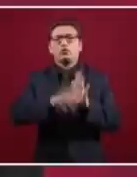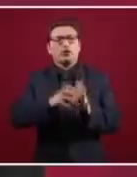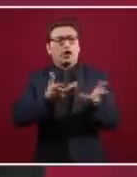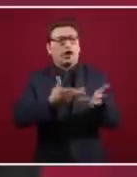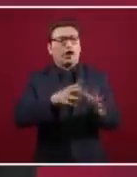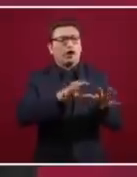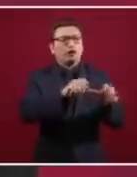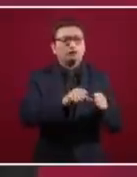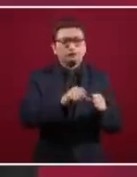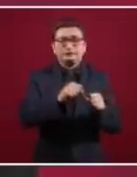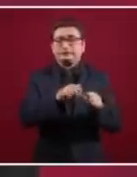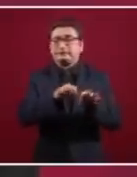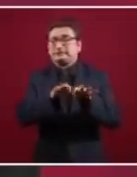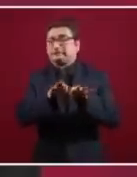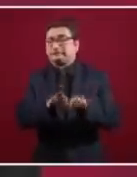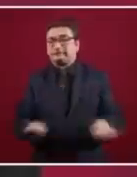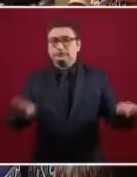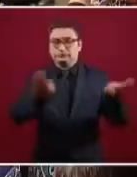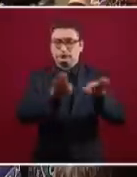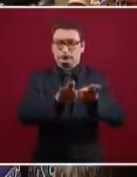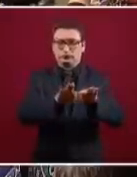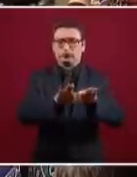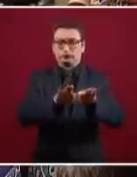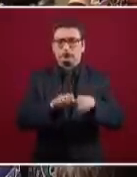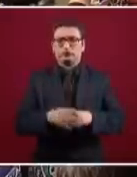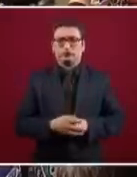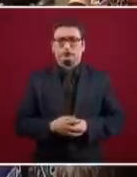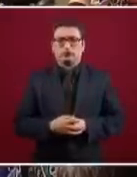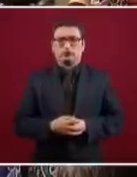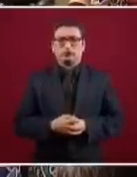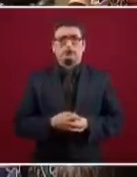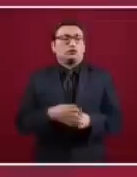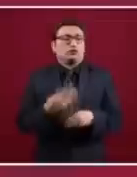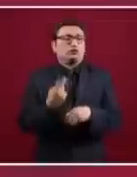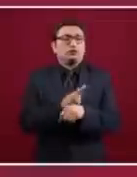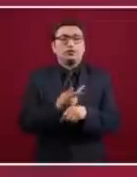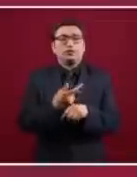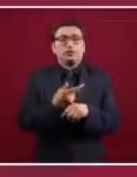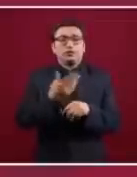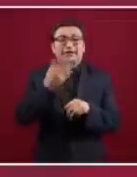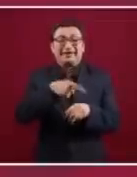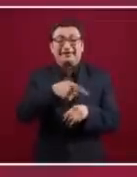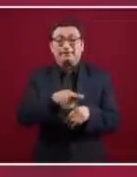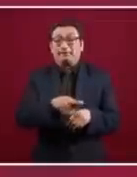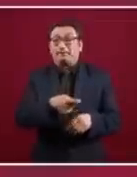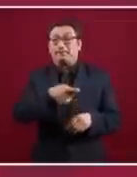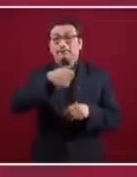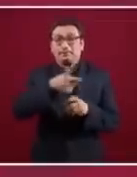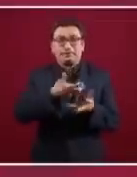tan importante qué es un parteaguas